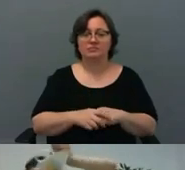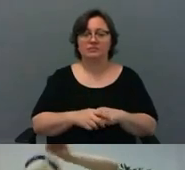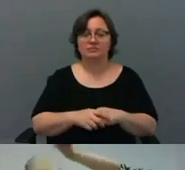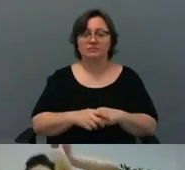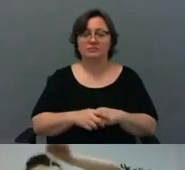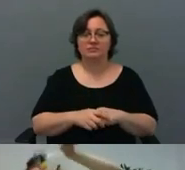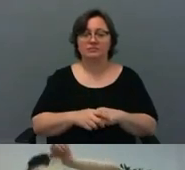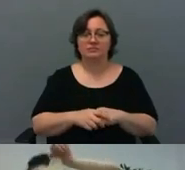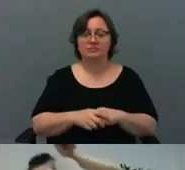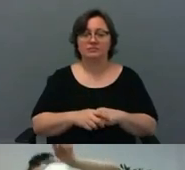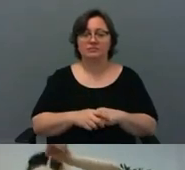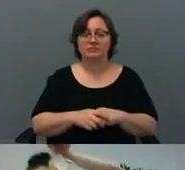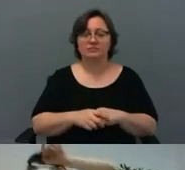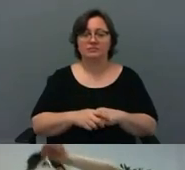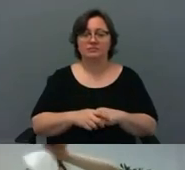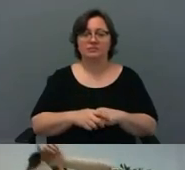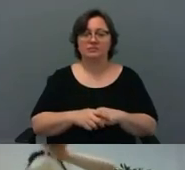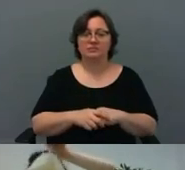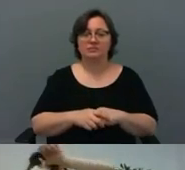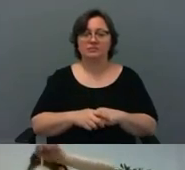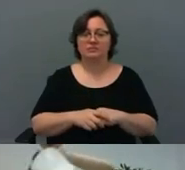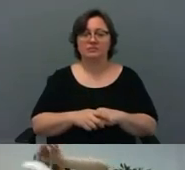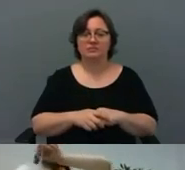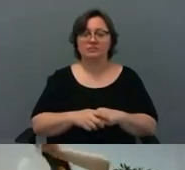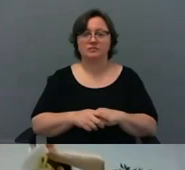lo que me decían de la policía,